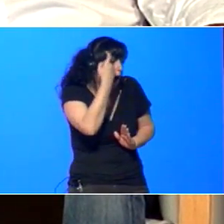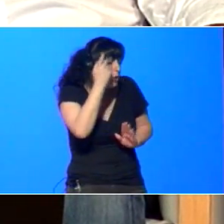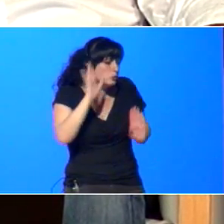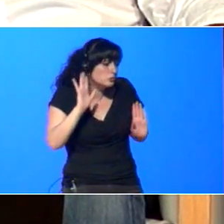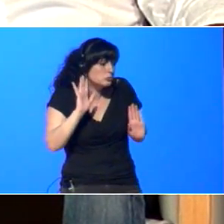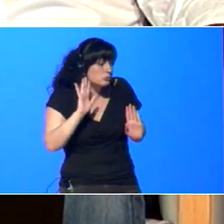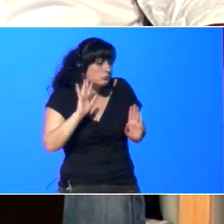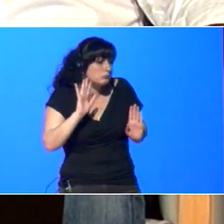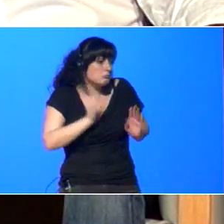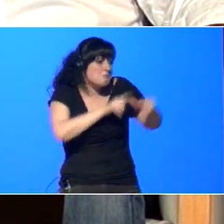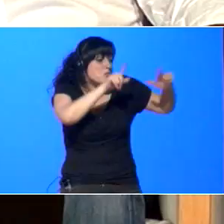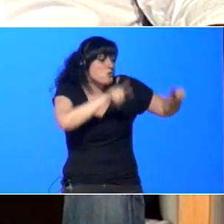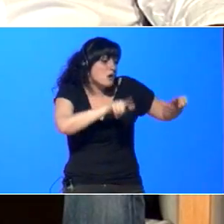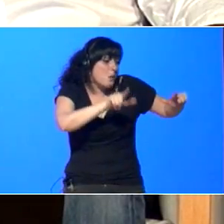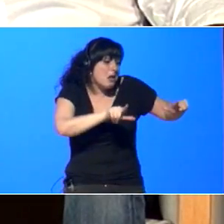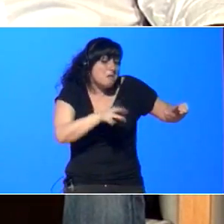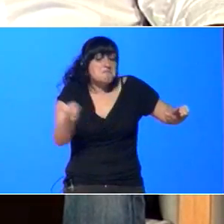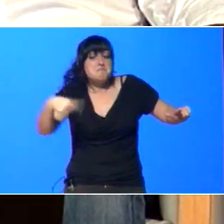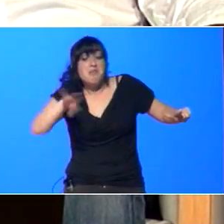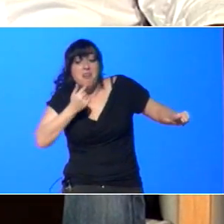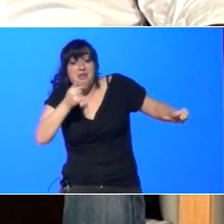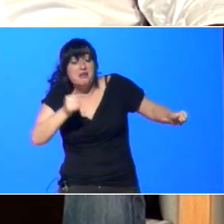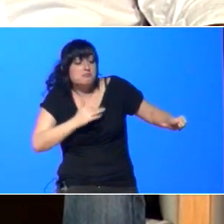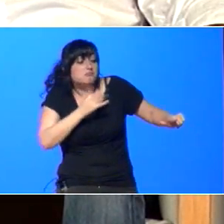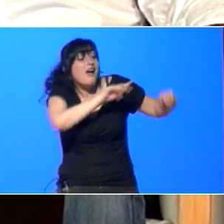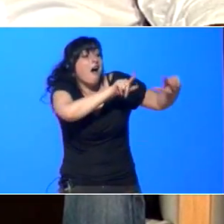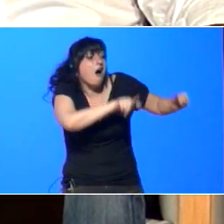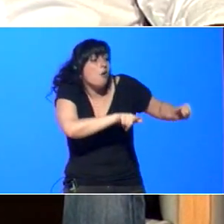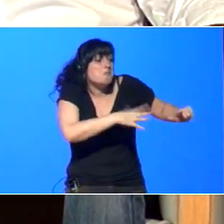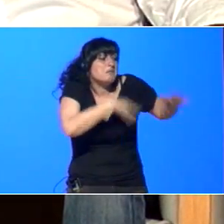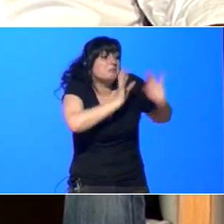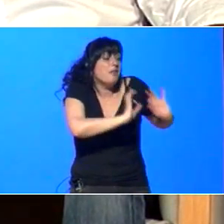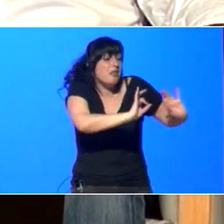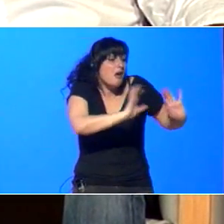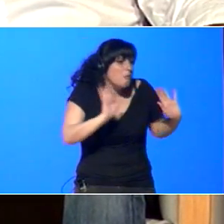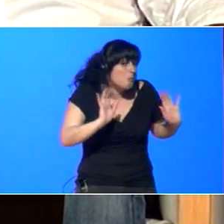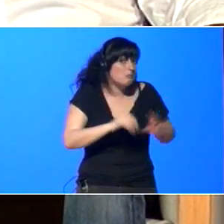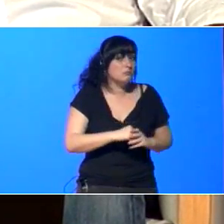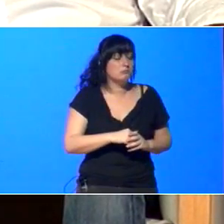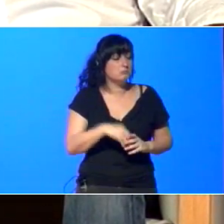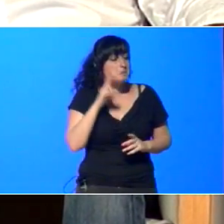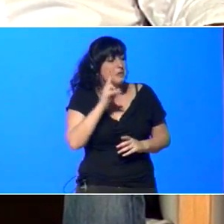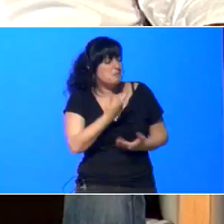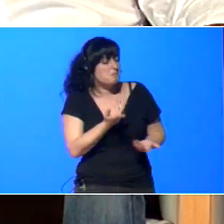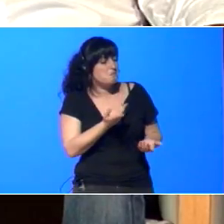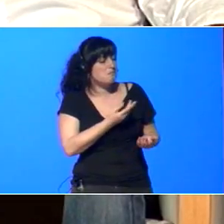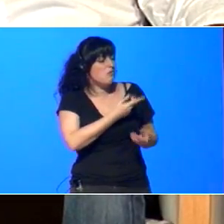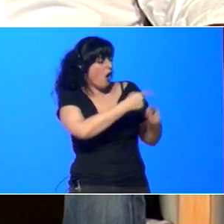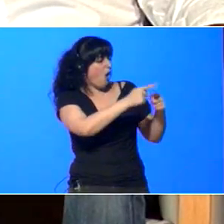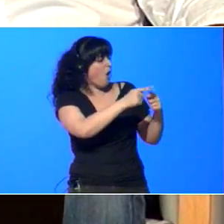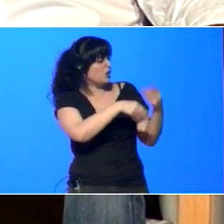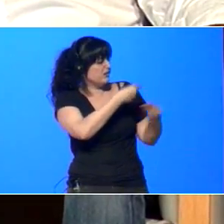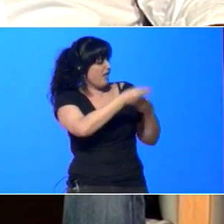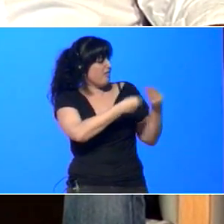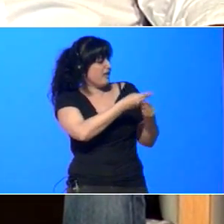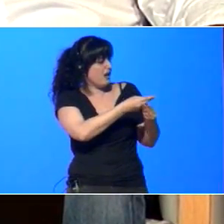un aula especial y veían que hacían cosas que no eran las mismas